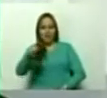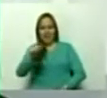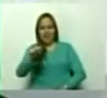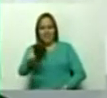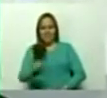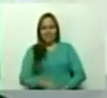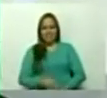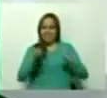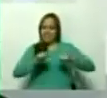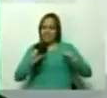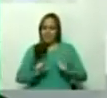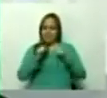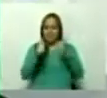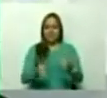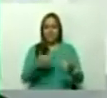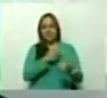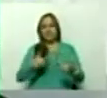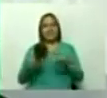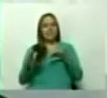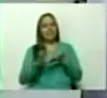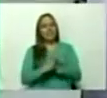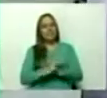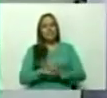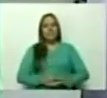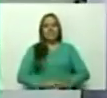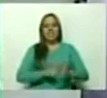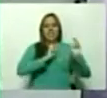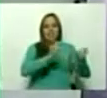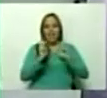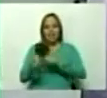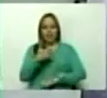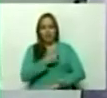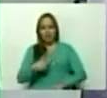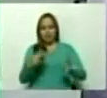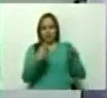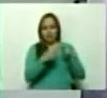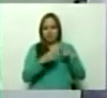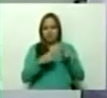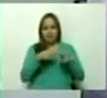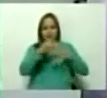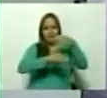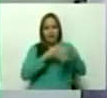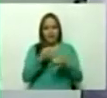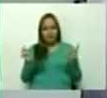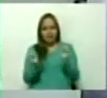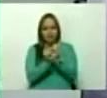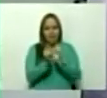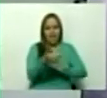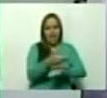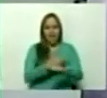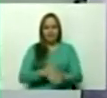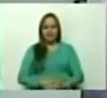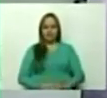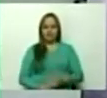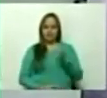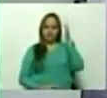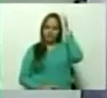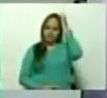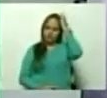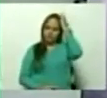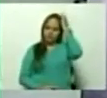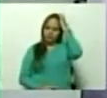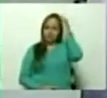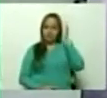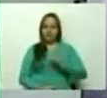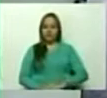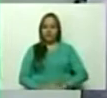Así arrancamos. Además que queremos revisar con usted varios temas. Conversábamos ahorita rápido, muy previo. Que bueno,